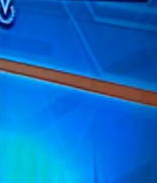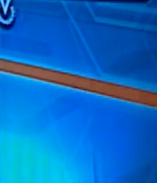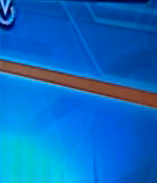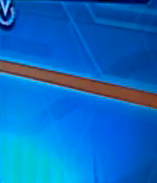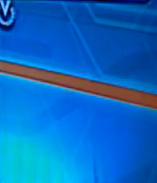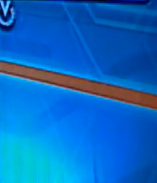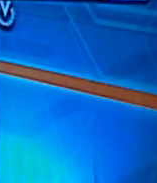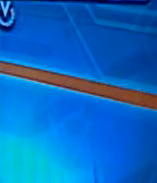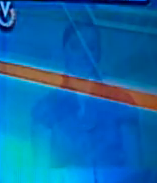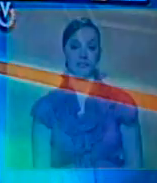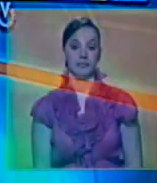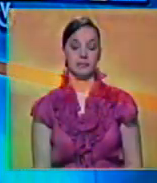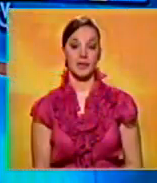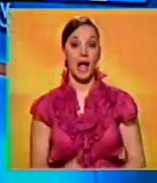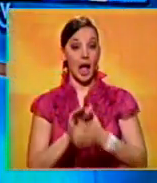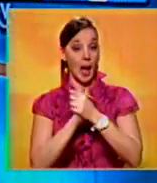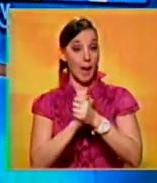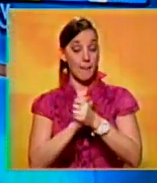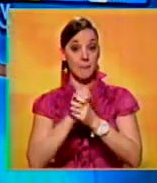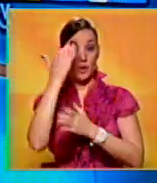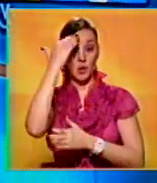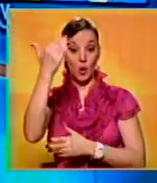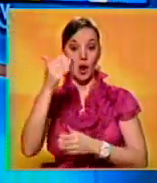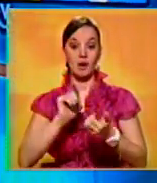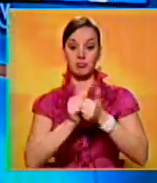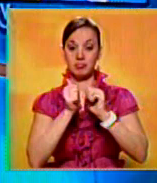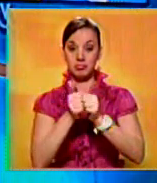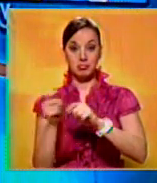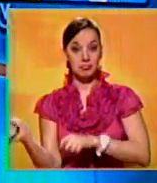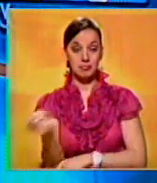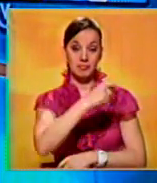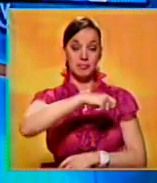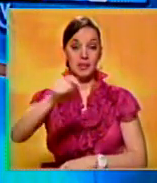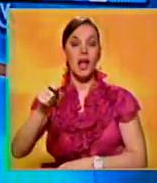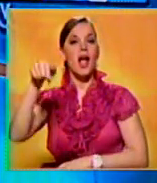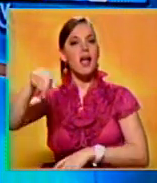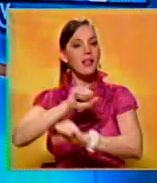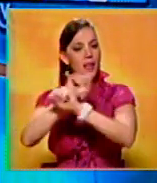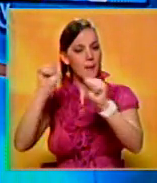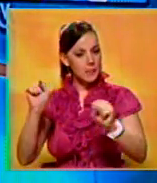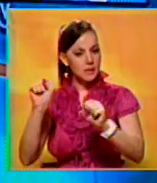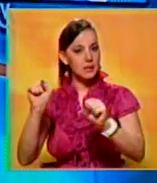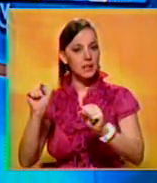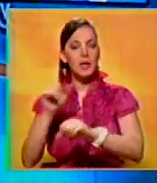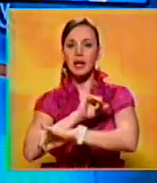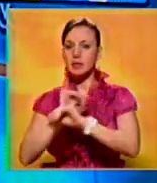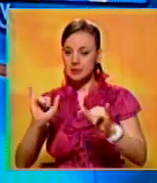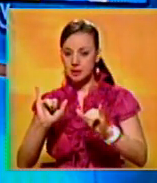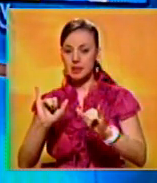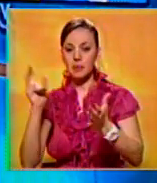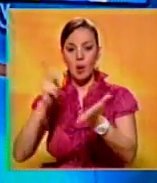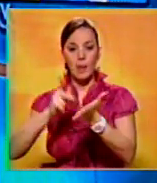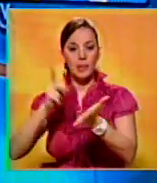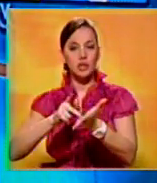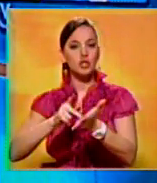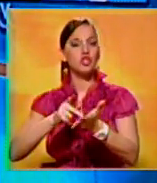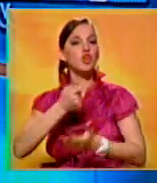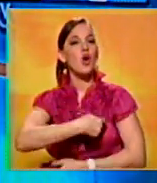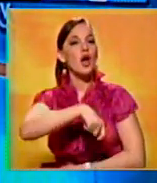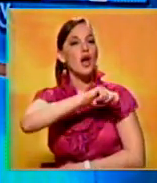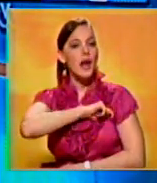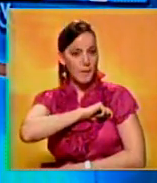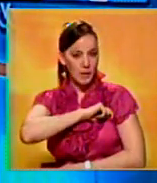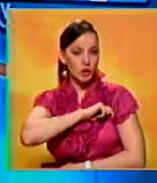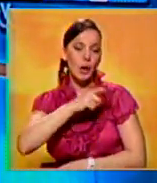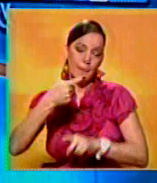Hola amigos, comenzamos los deportes con tenis y la emoción del torneo de Roland Garros. Esta mañana terminó la participación de Garbiñe Muguruza, la española nacida en la